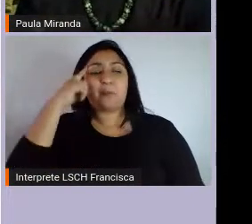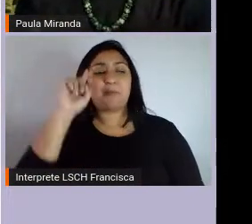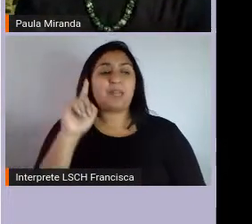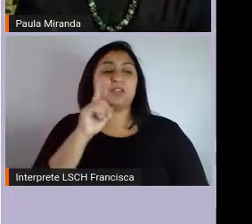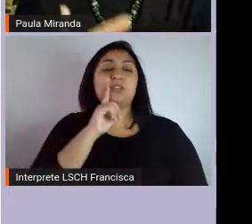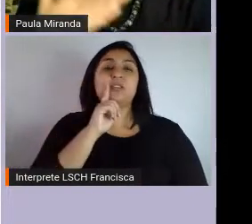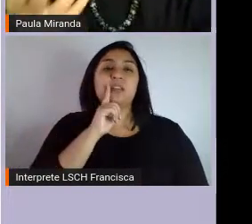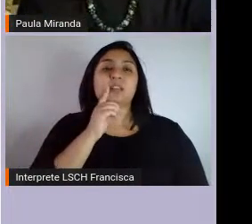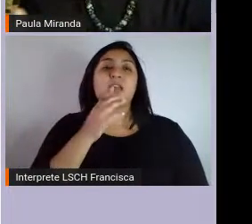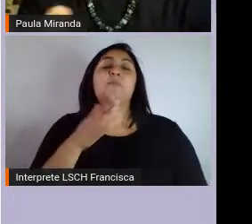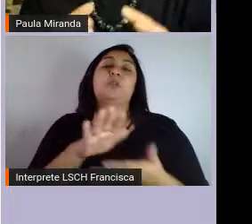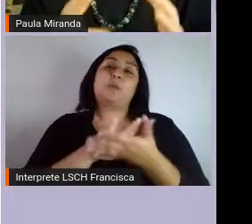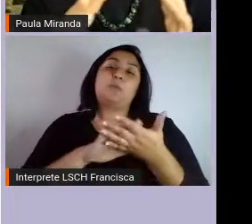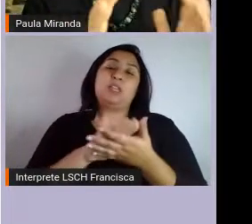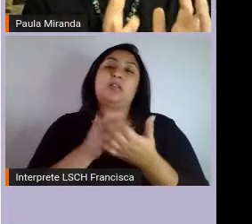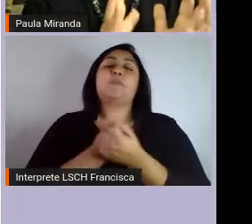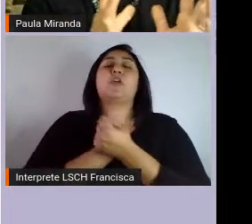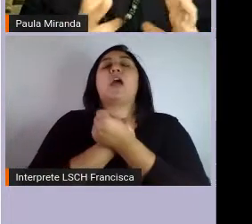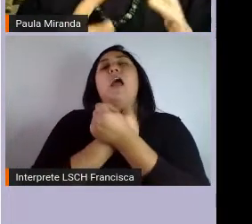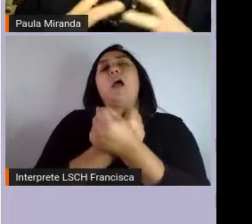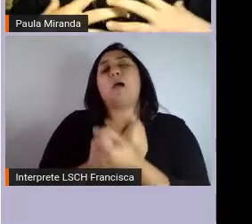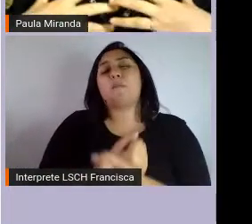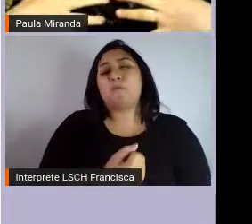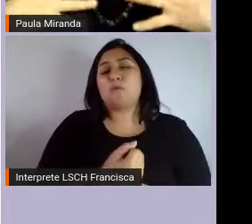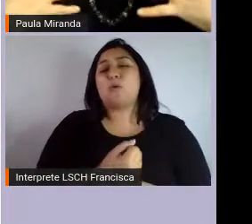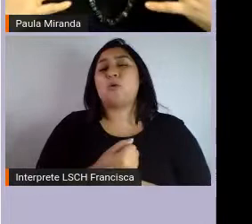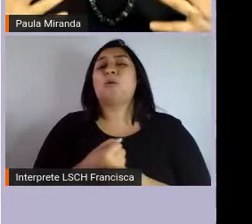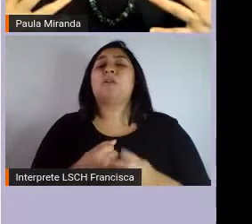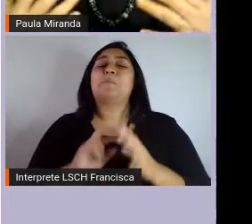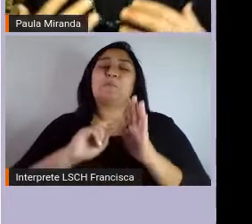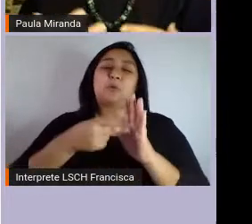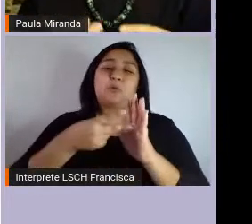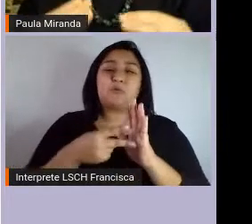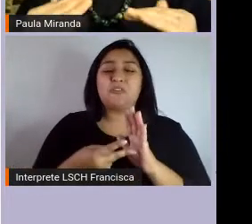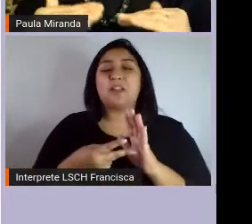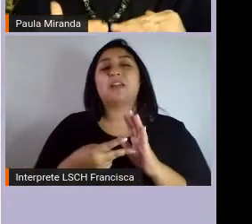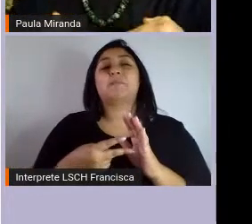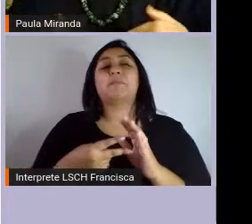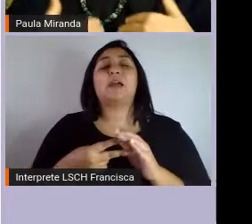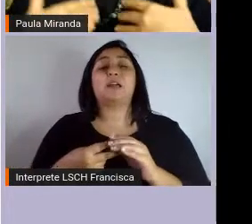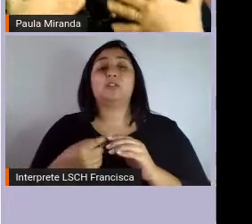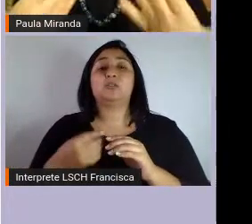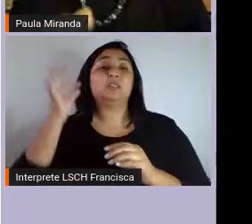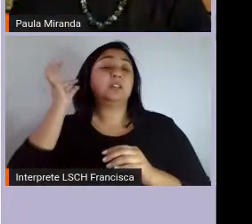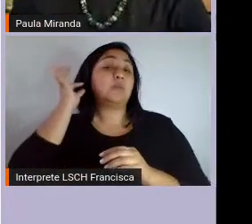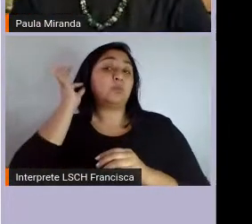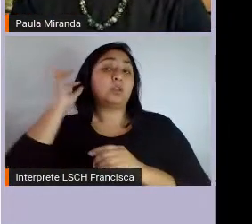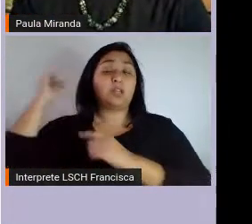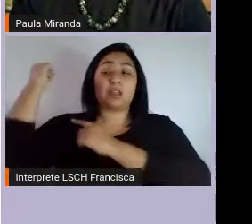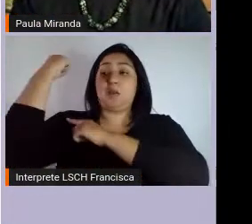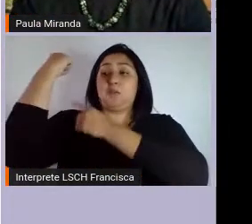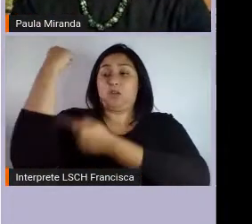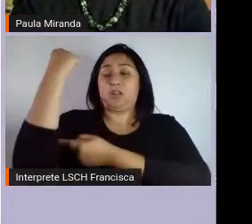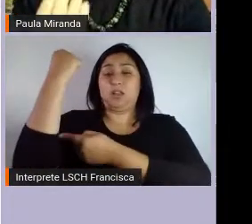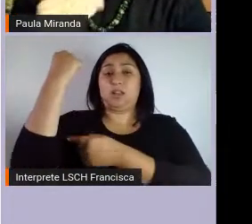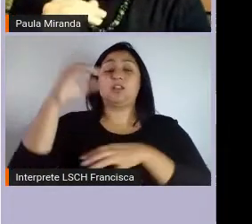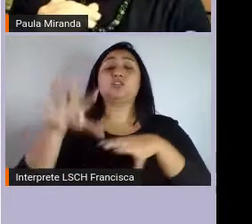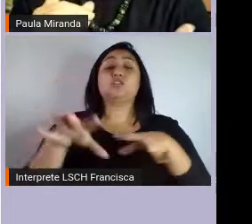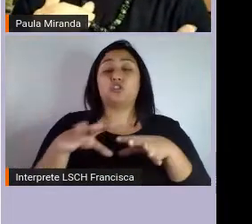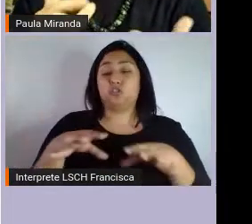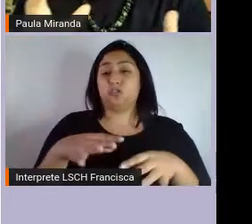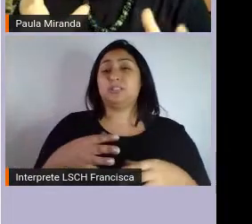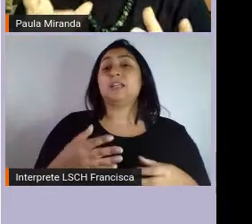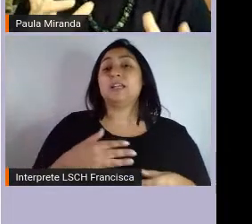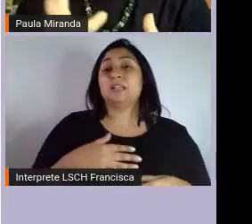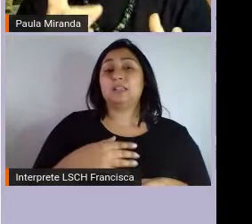amor ingrato, del melodrama, entonces va a haber en estas mujeres empoderadas, van a haber cosas en las que se reconoce Violeta, pero estas cosas